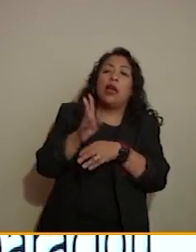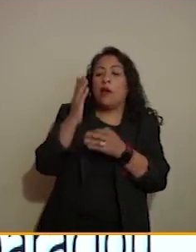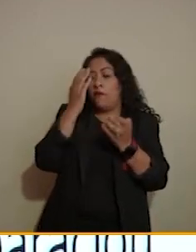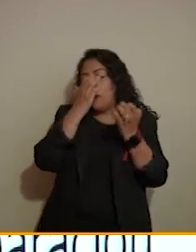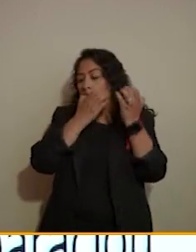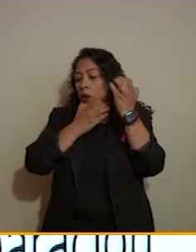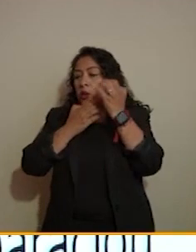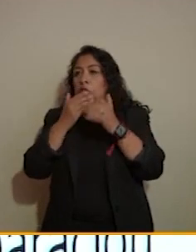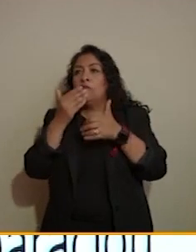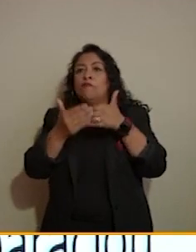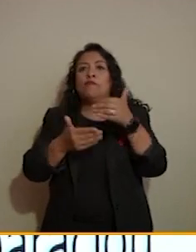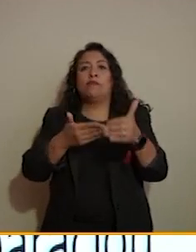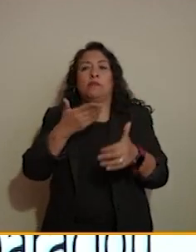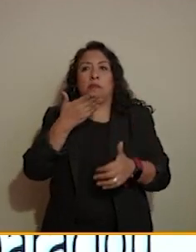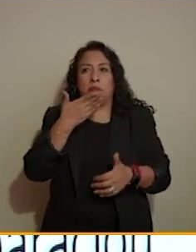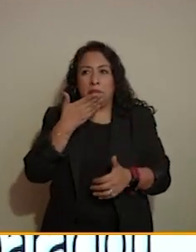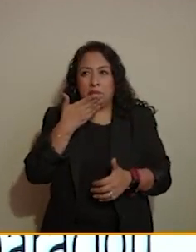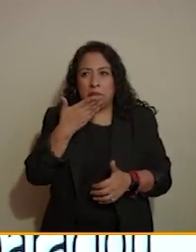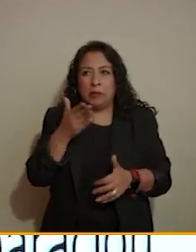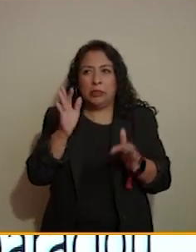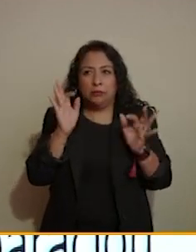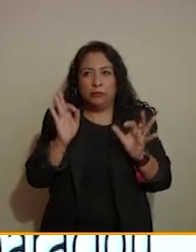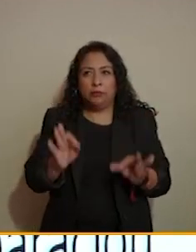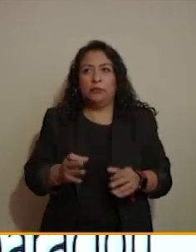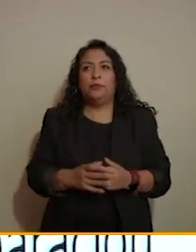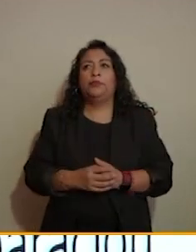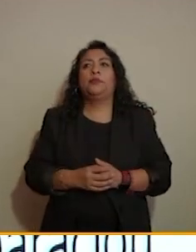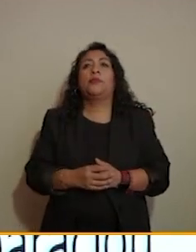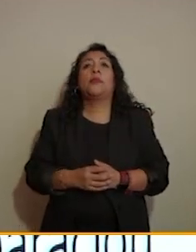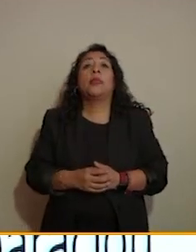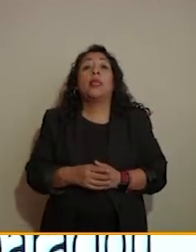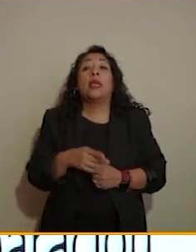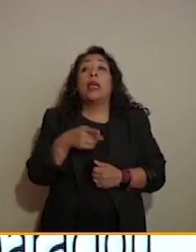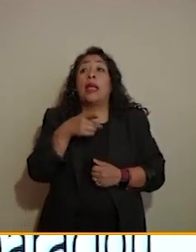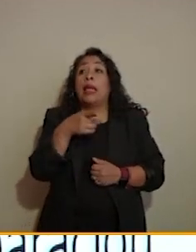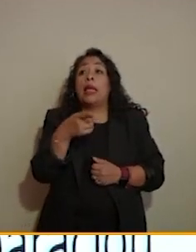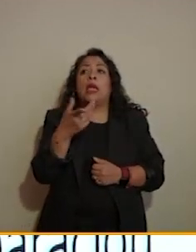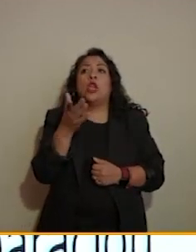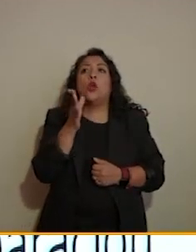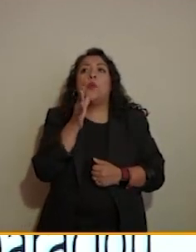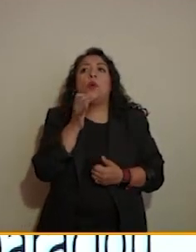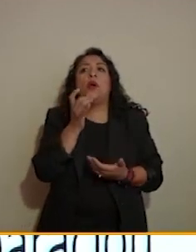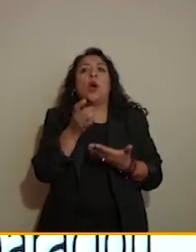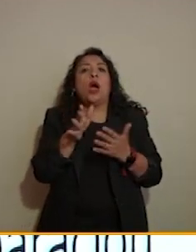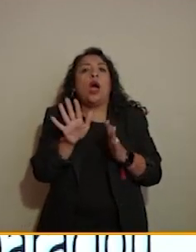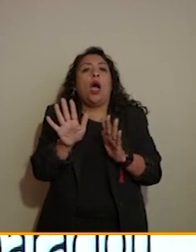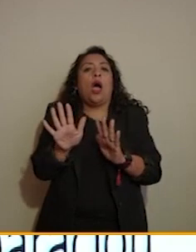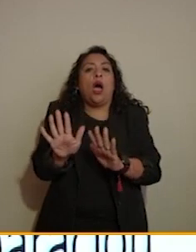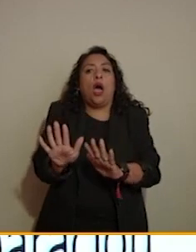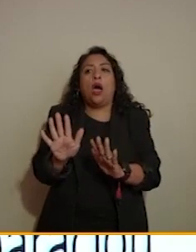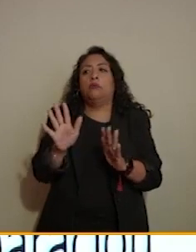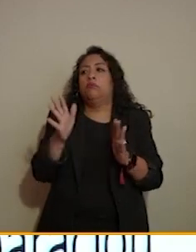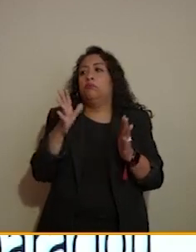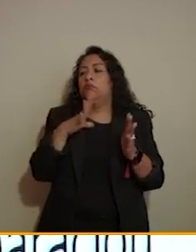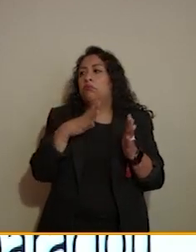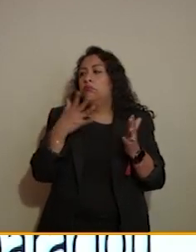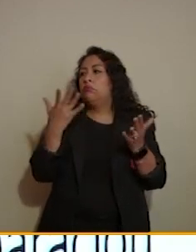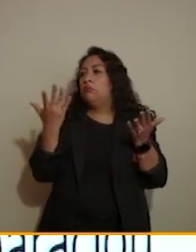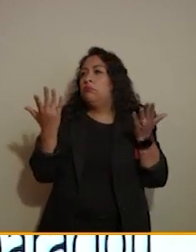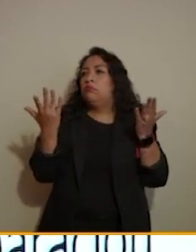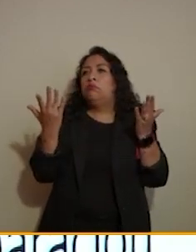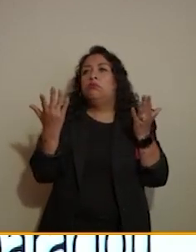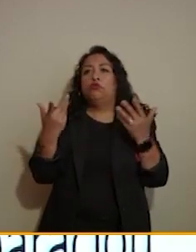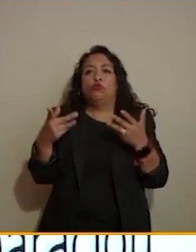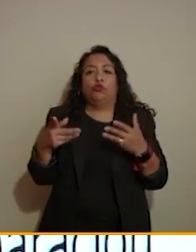su eficacia, su eficiencia, ¿no? El mecanismo no se puede quedar ahí teniendo